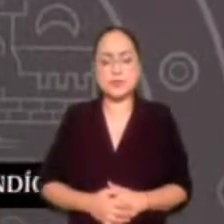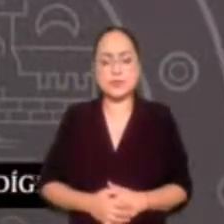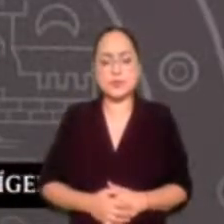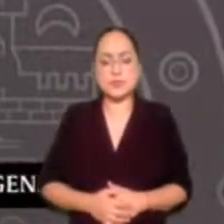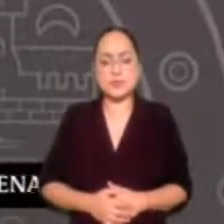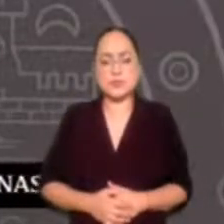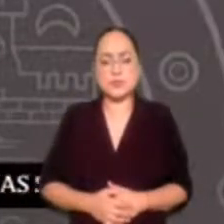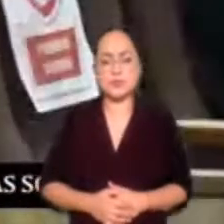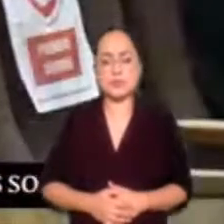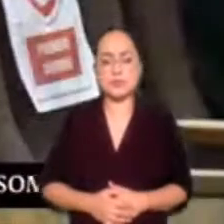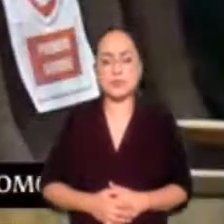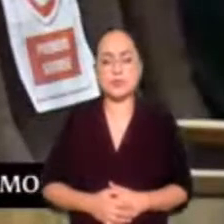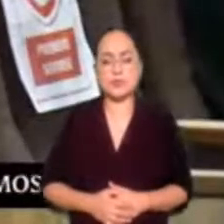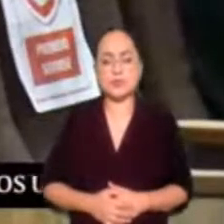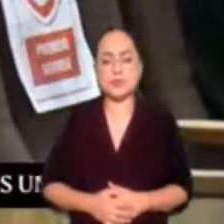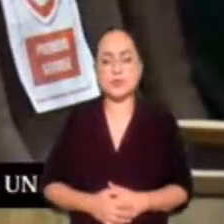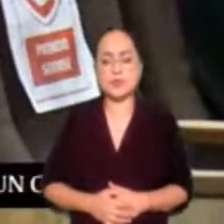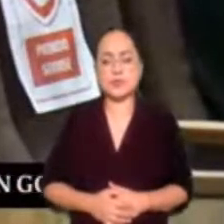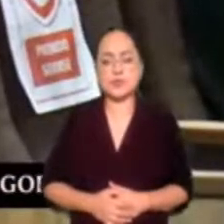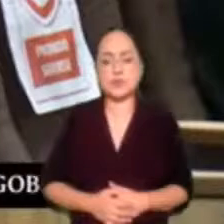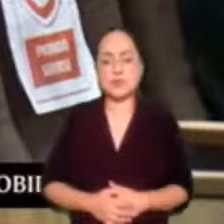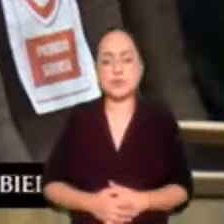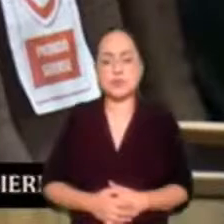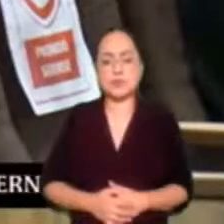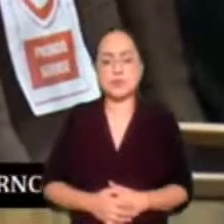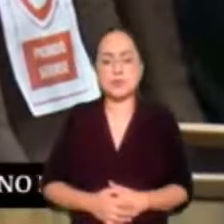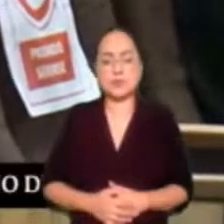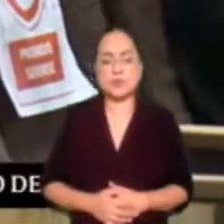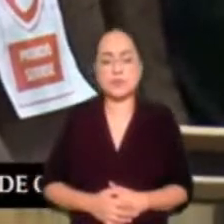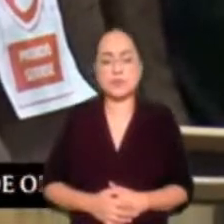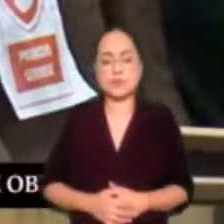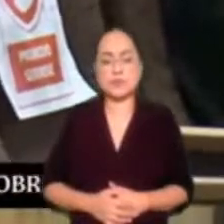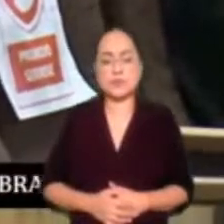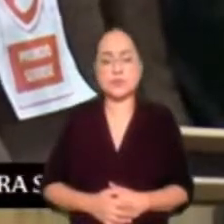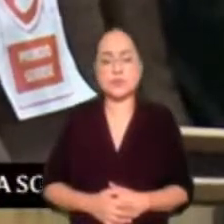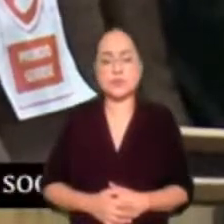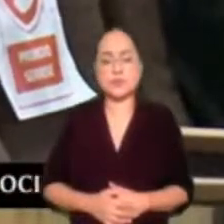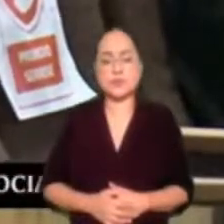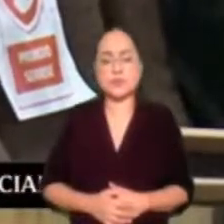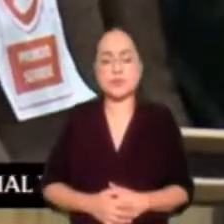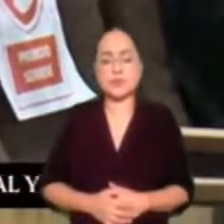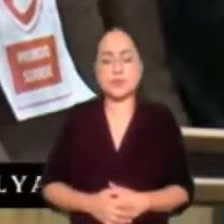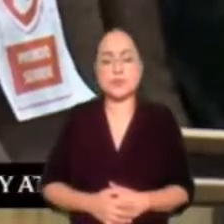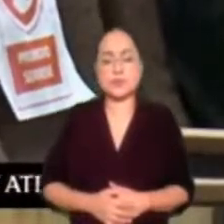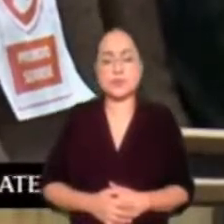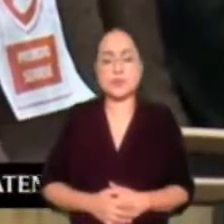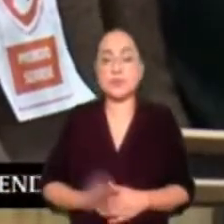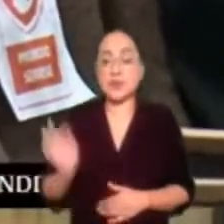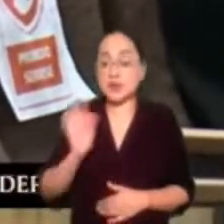A ver, Enrique. Pues no es que no es descartable. Aunque sea autónoma.